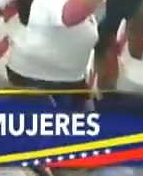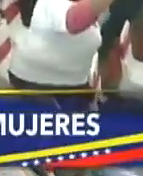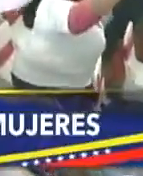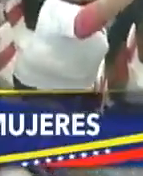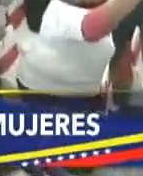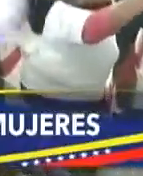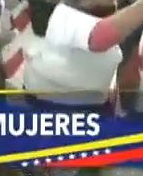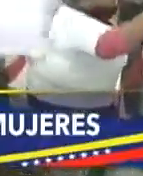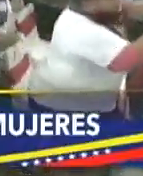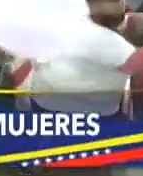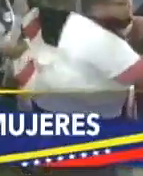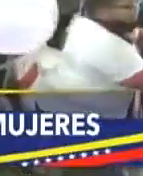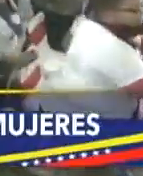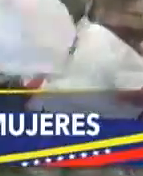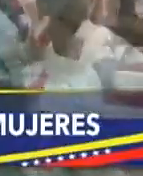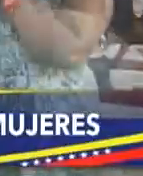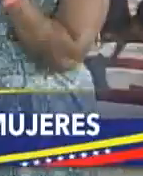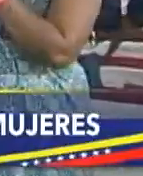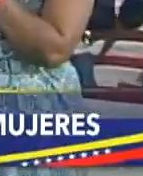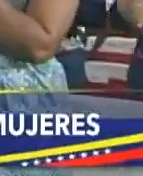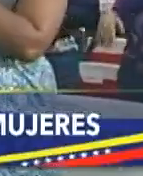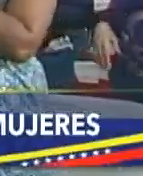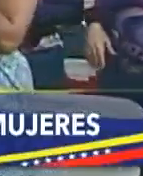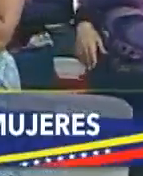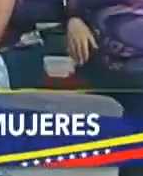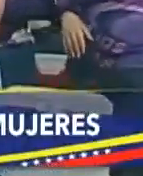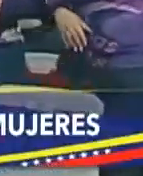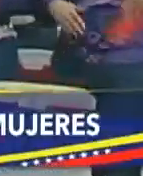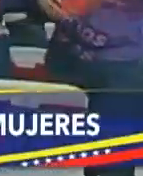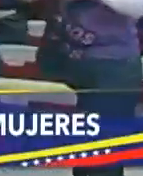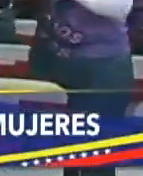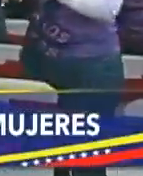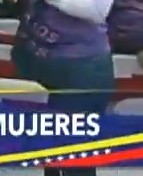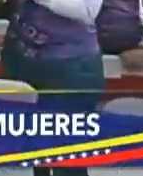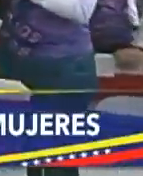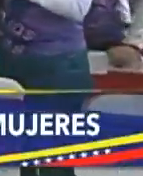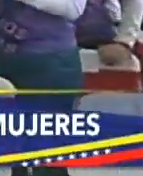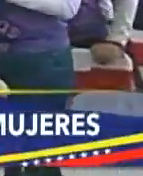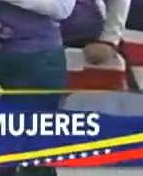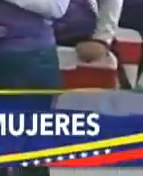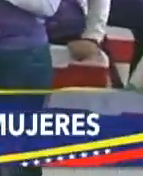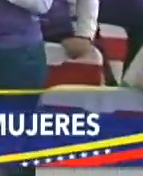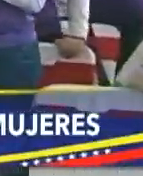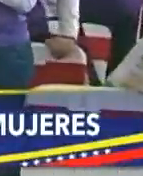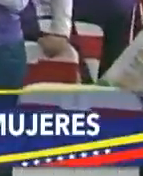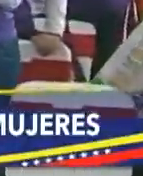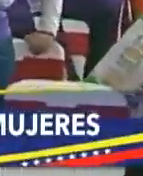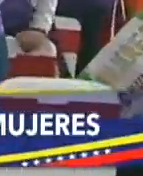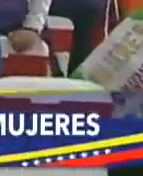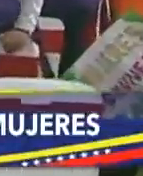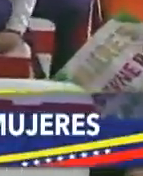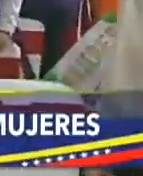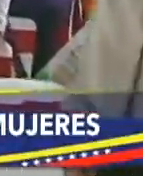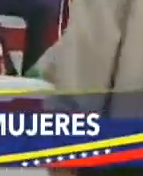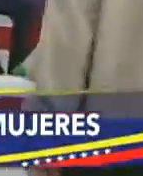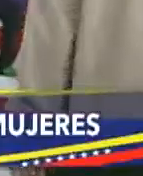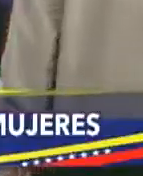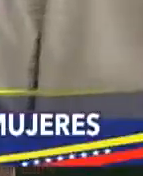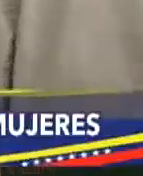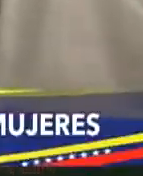las 3R.net. Hoy se estima que también salgan de acá propuestas que se van a debatir, que se van a